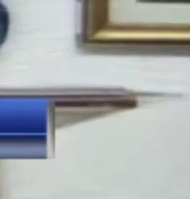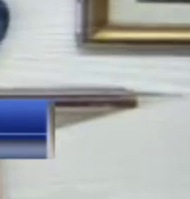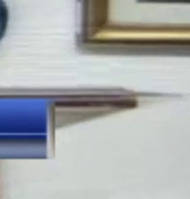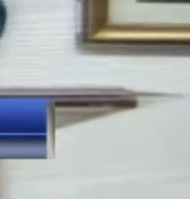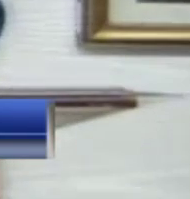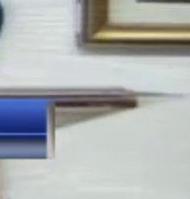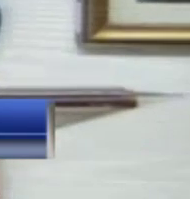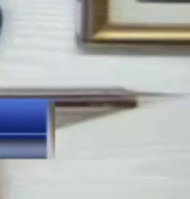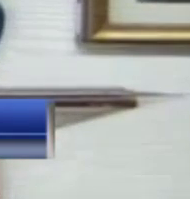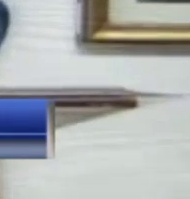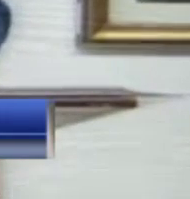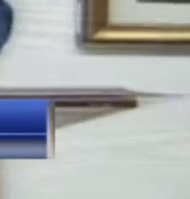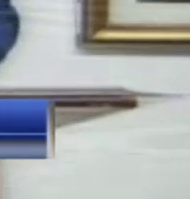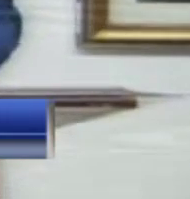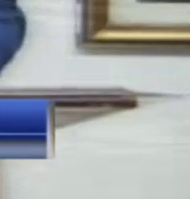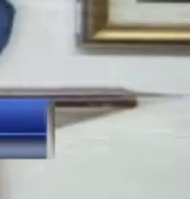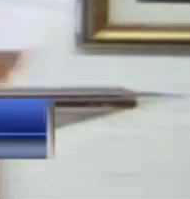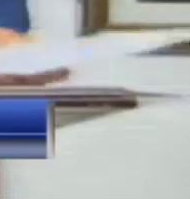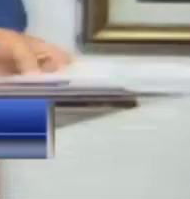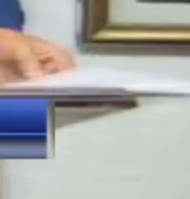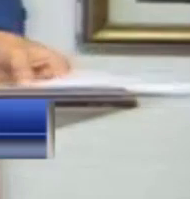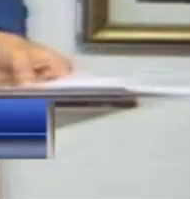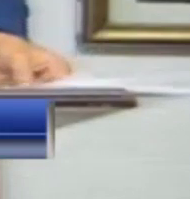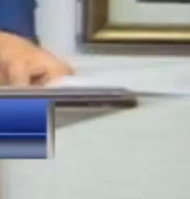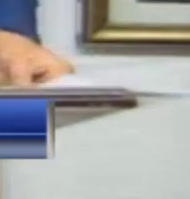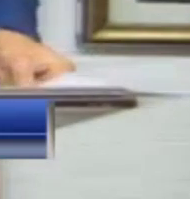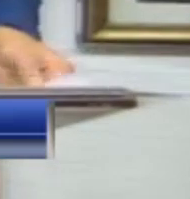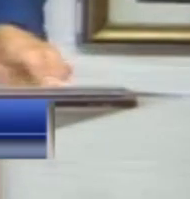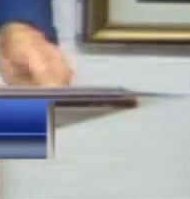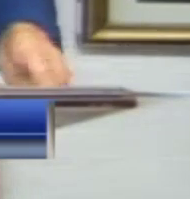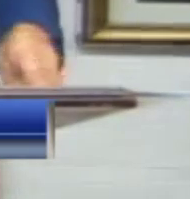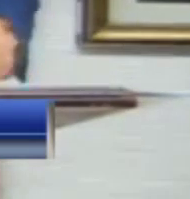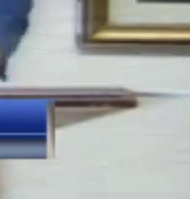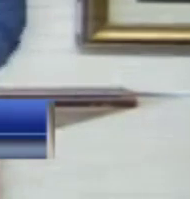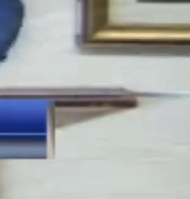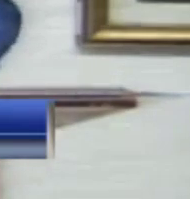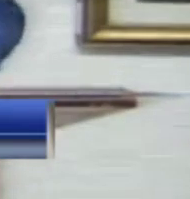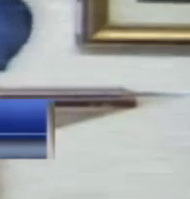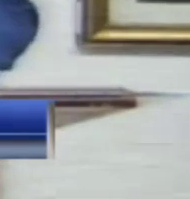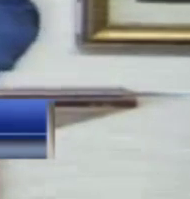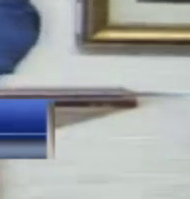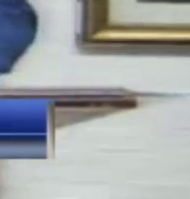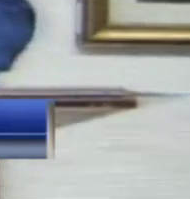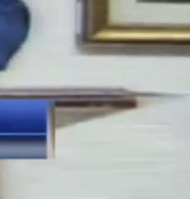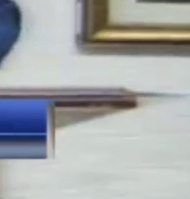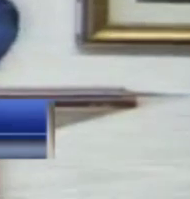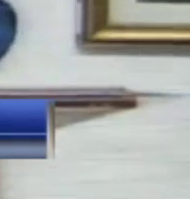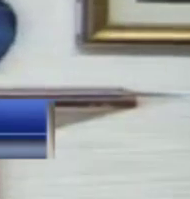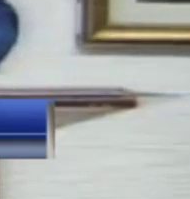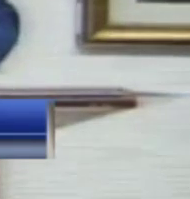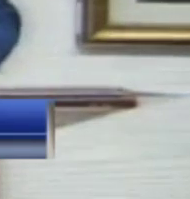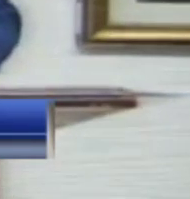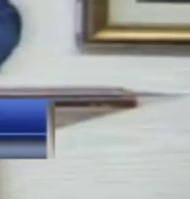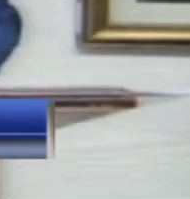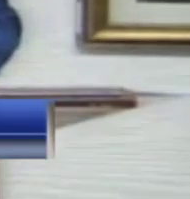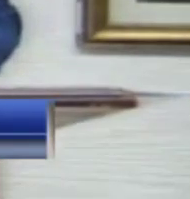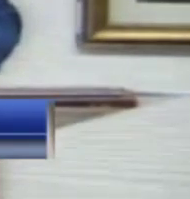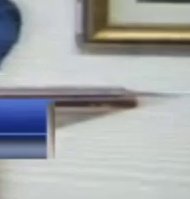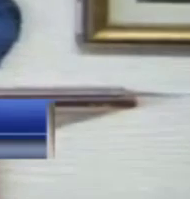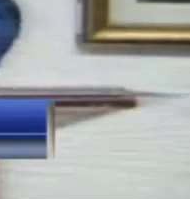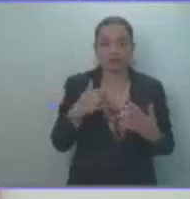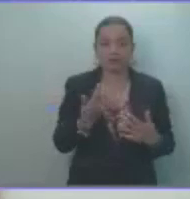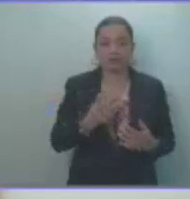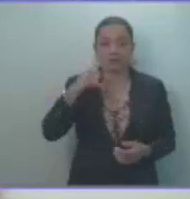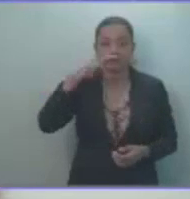de los subsidios al gas, transporte y energía eléctrica. No debemos perder de vista que nuestro